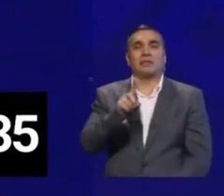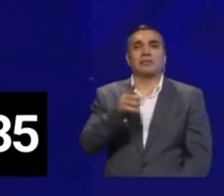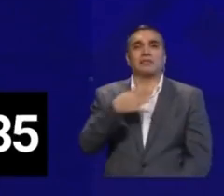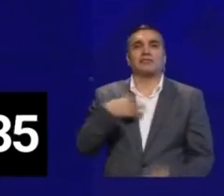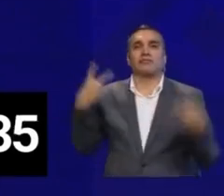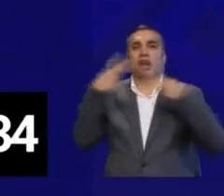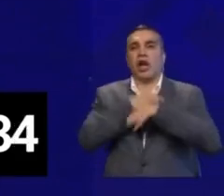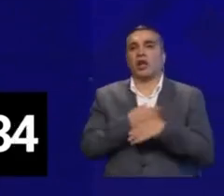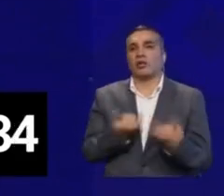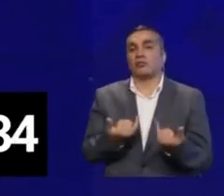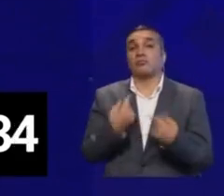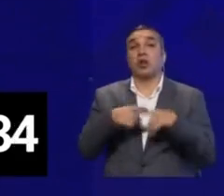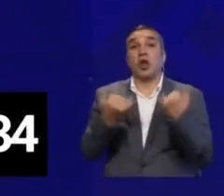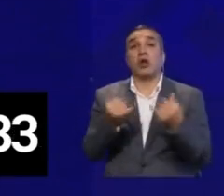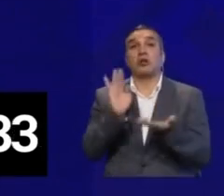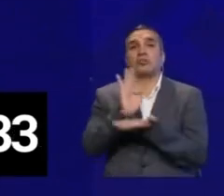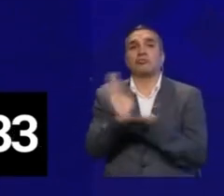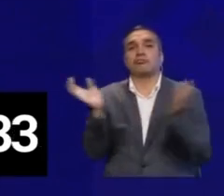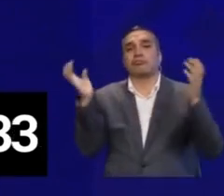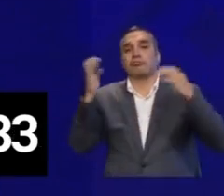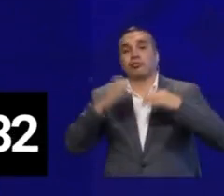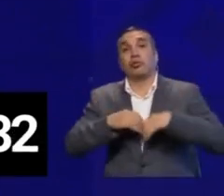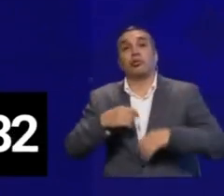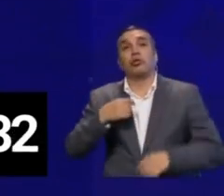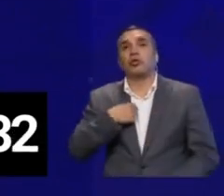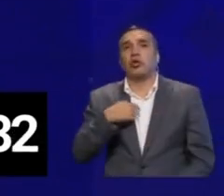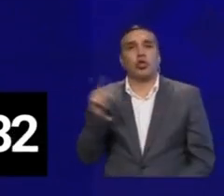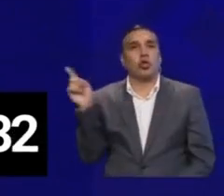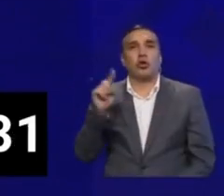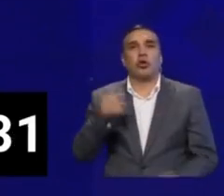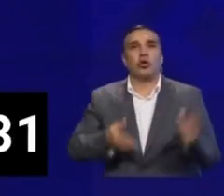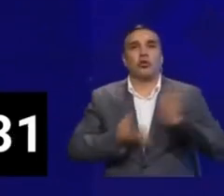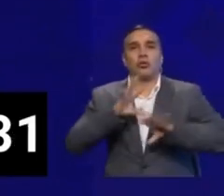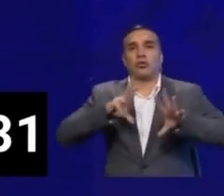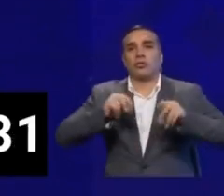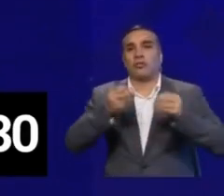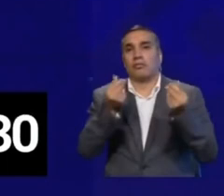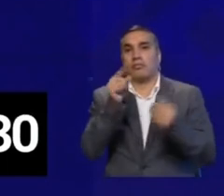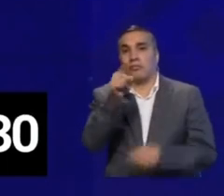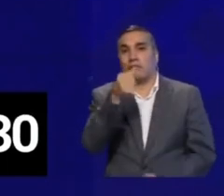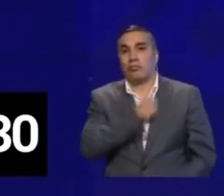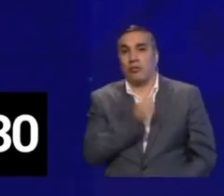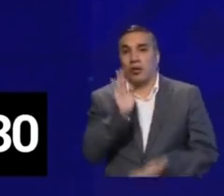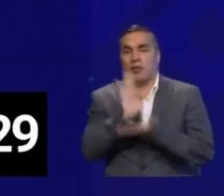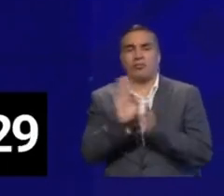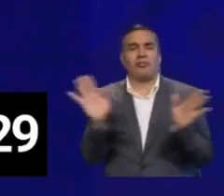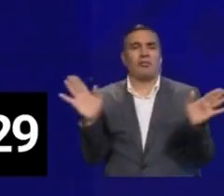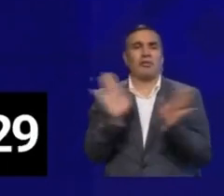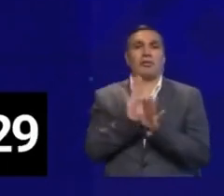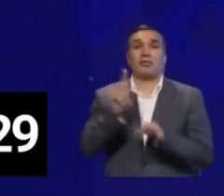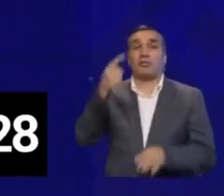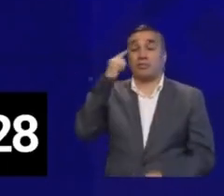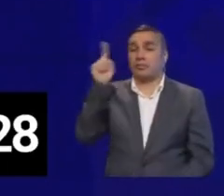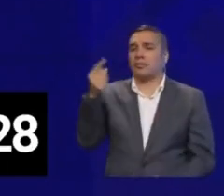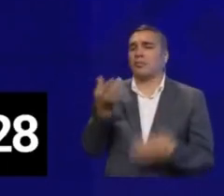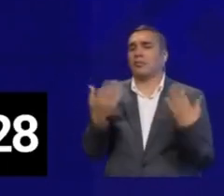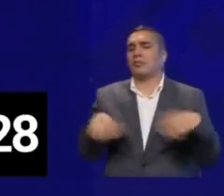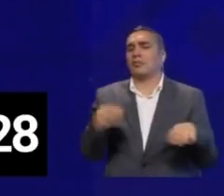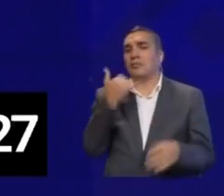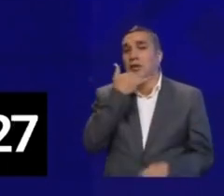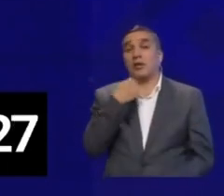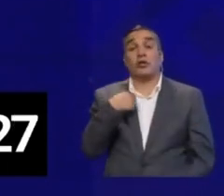estafaba. Ahora tenemos un IES quebrado. Yo no voy a robarle los dineros al IES como lo han hecho estos gobiernos. No